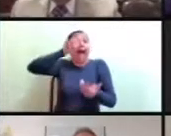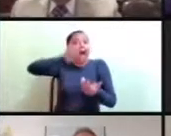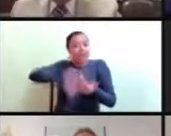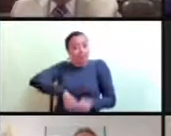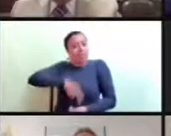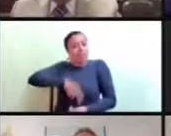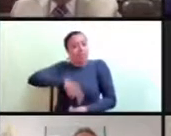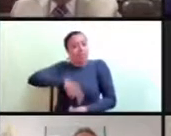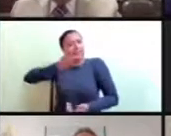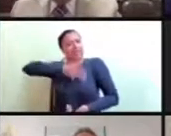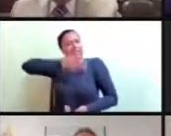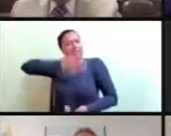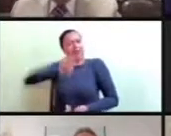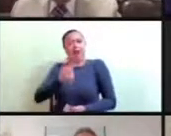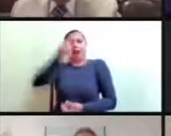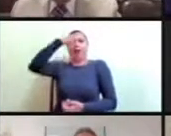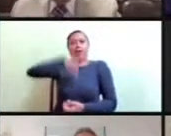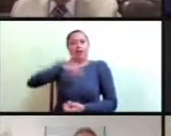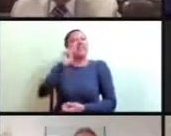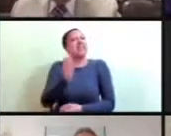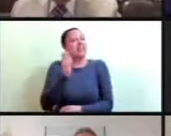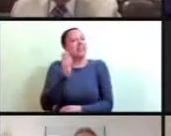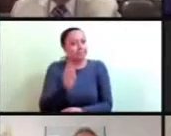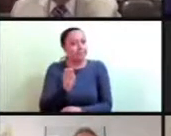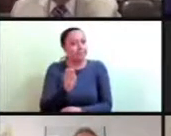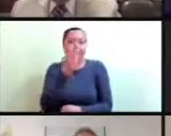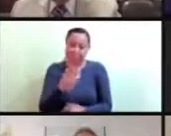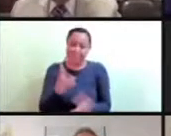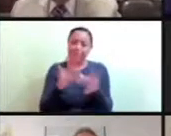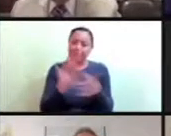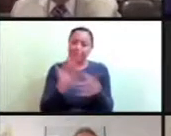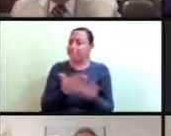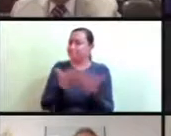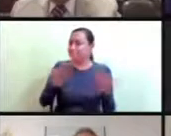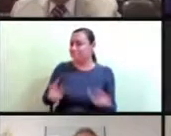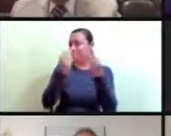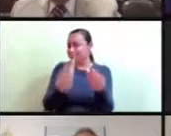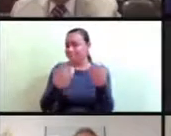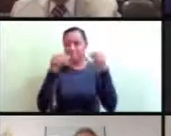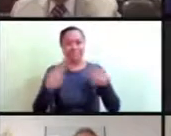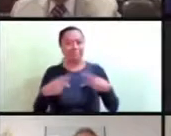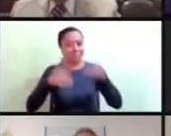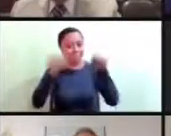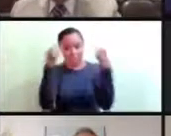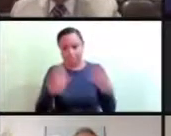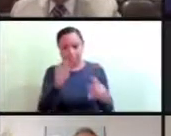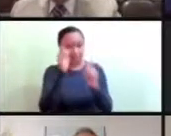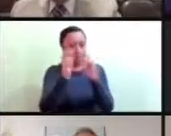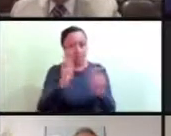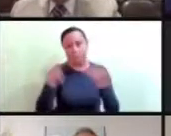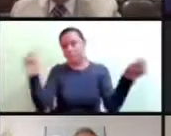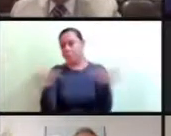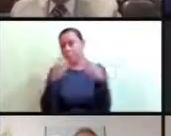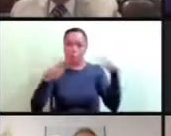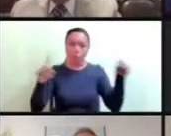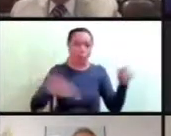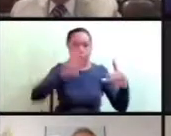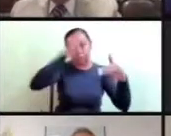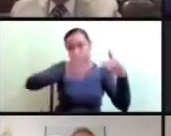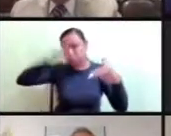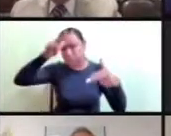estas palabras porque justamente la esencia y experiencia es lo que muchos artistas han logrado plasmar en la música, la pintura,